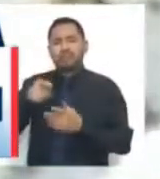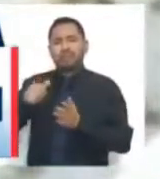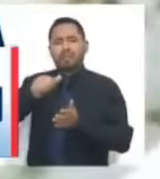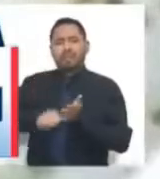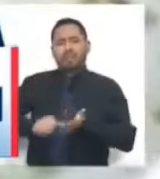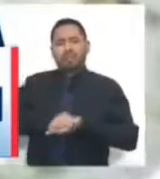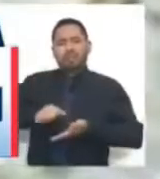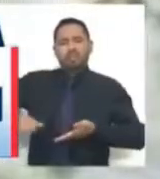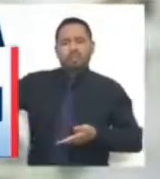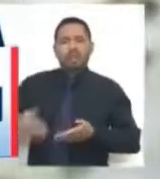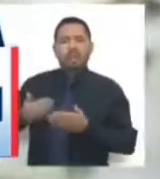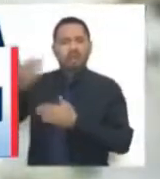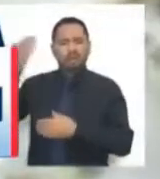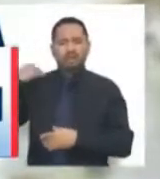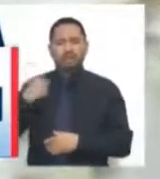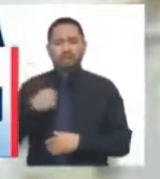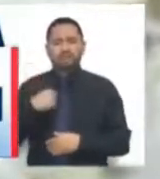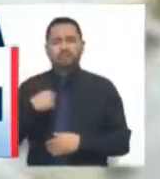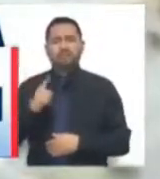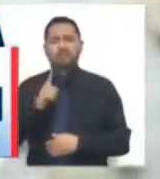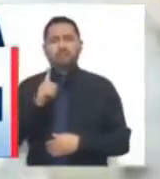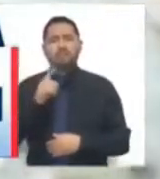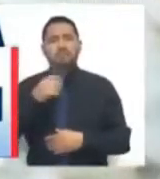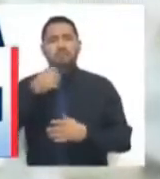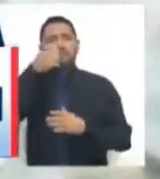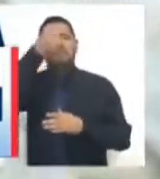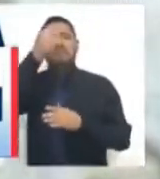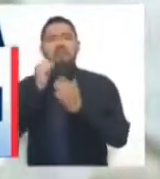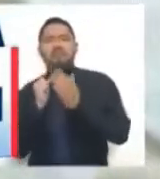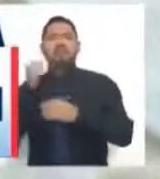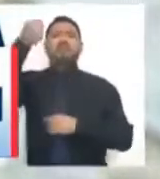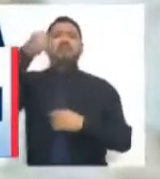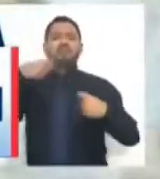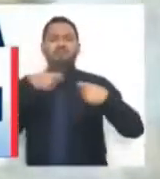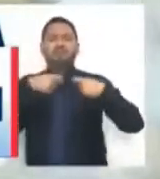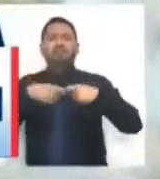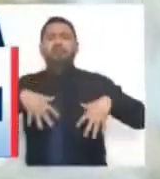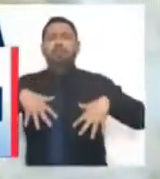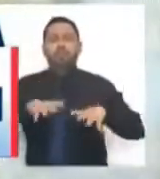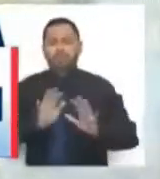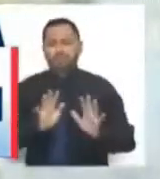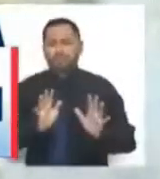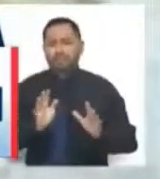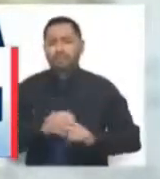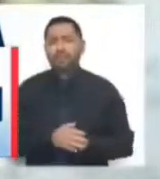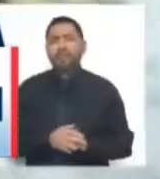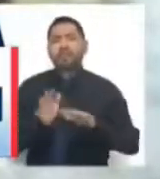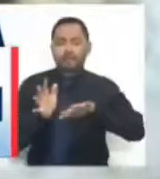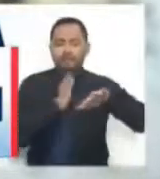yo no voy a levantar una palanca para electrocutar a mi madre en el cuanto a la educación